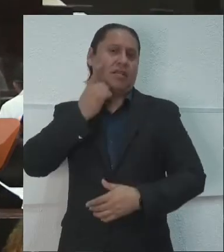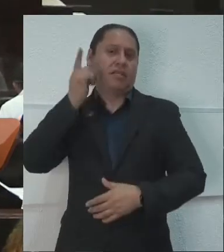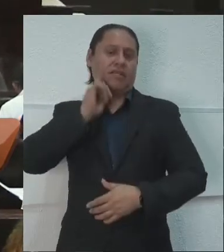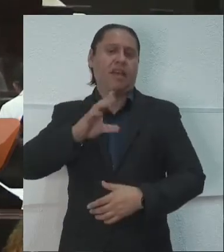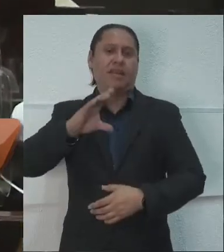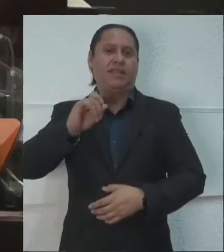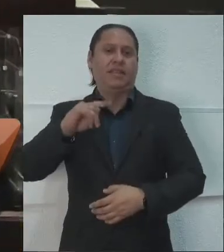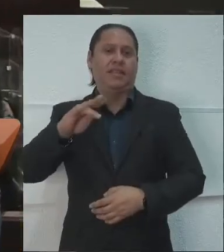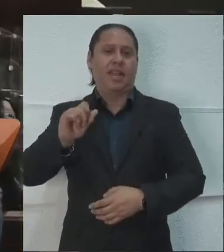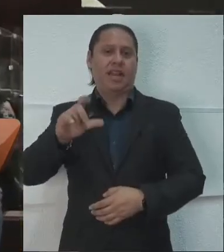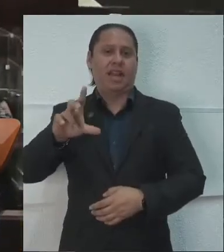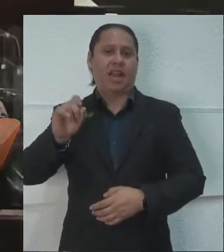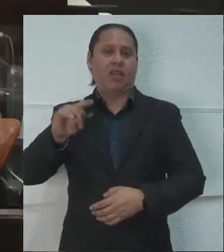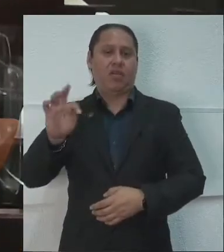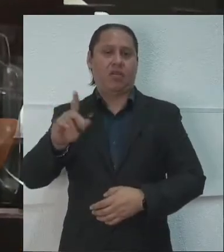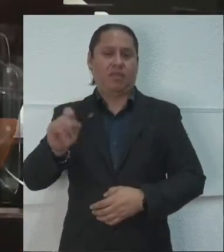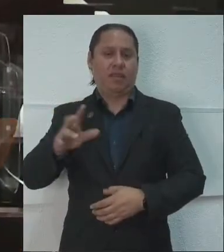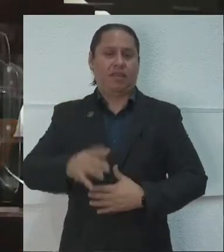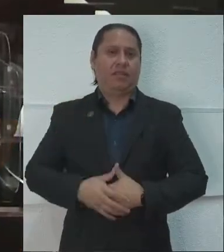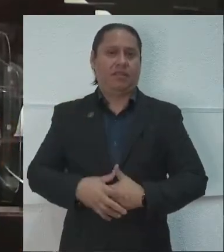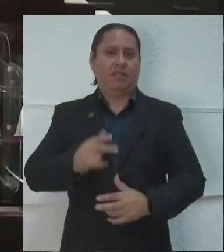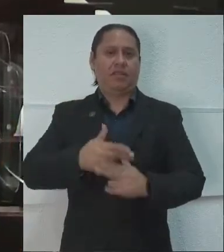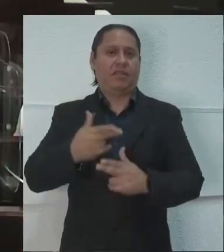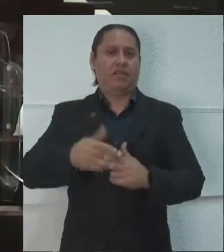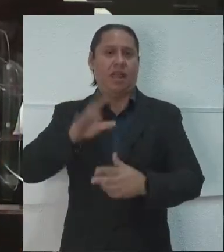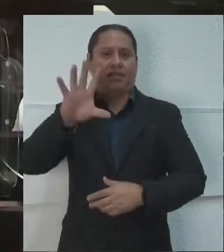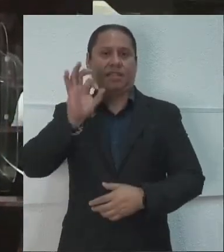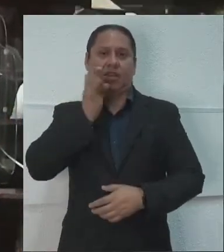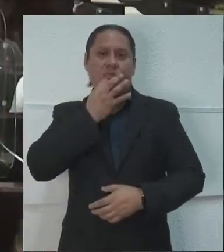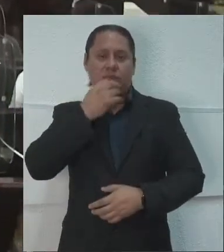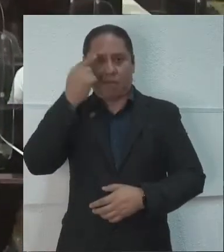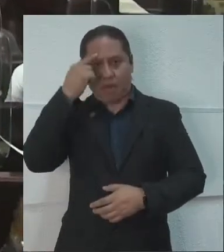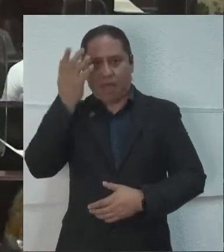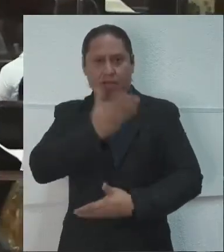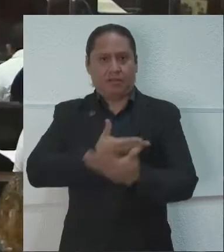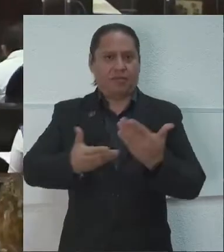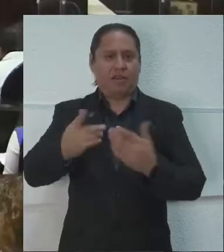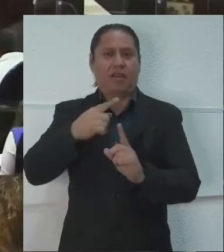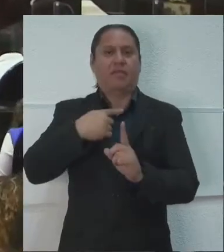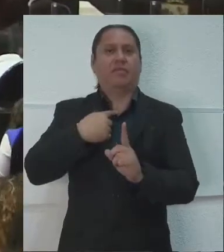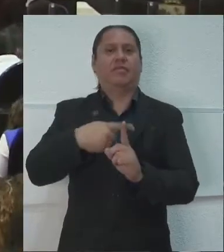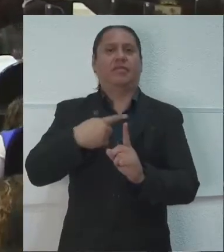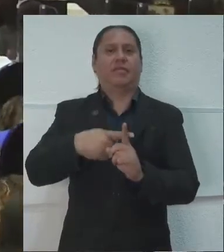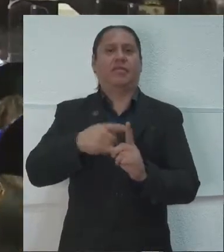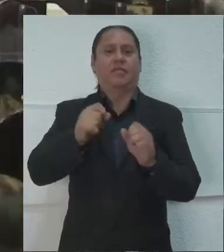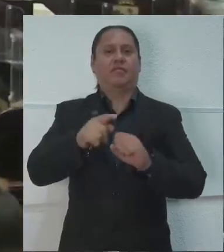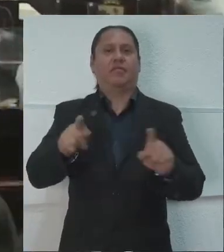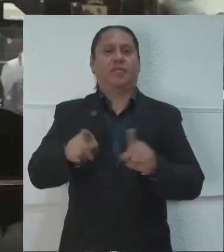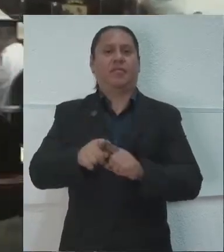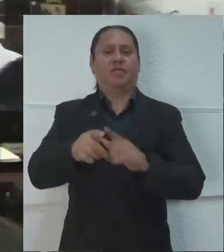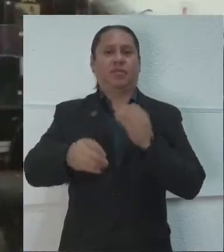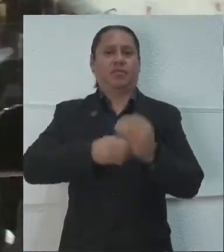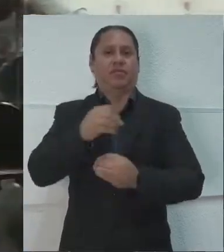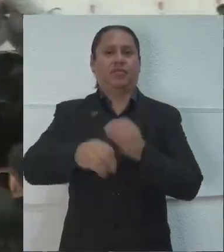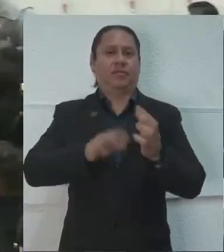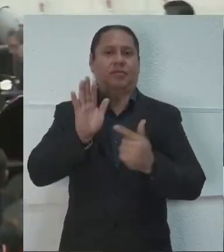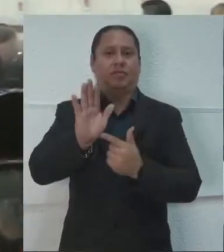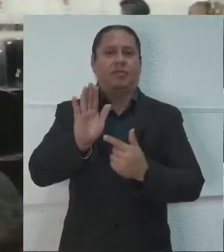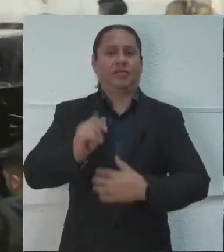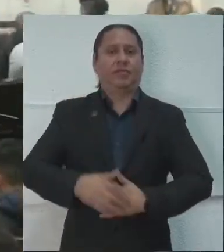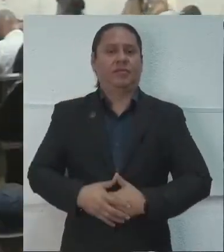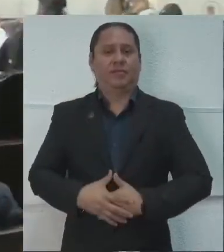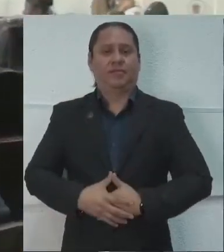diputada Cecilia López Sánchez hasta por 5 minutos para argumentar a favor del dictamen que se discute.